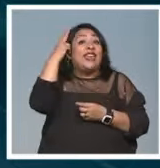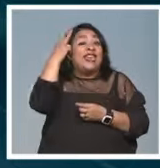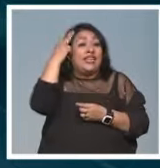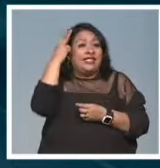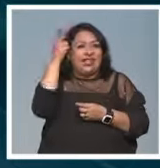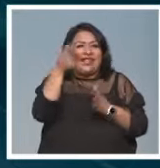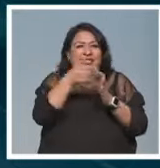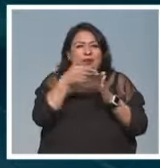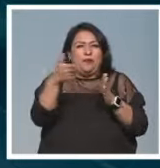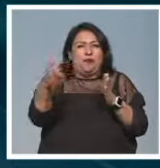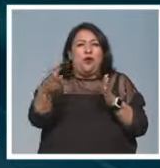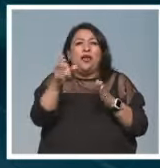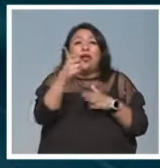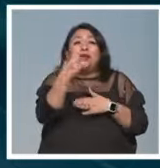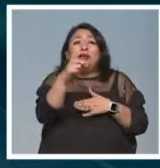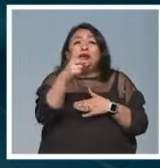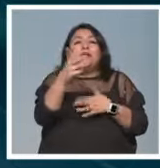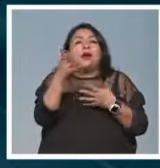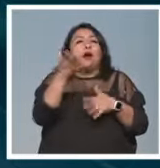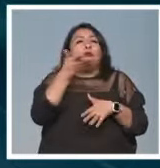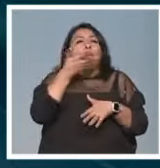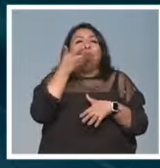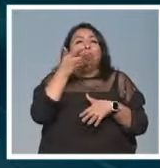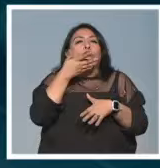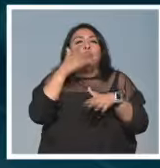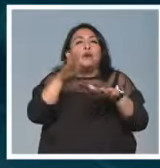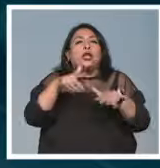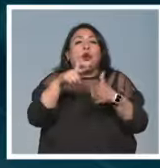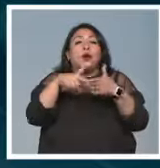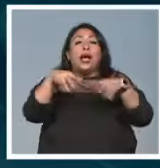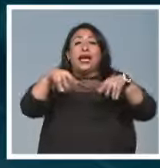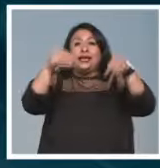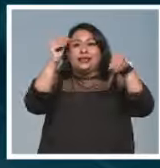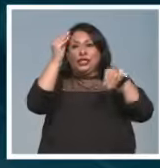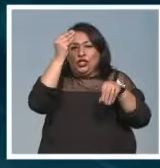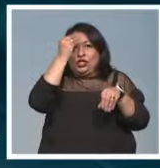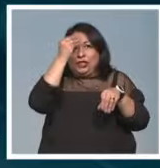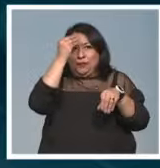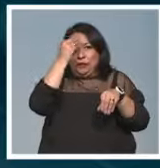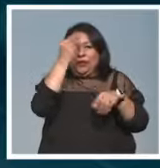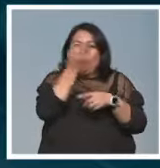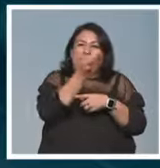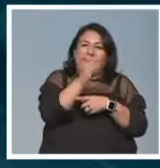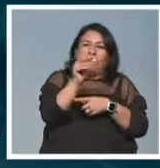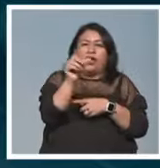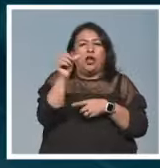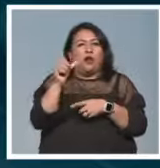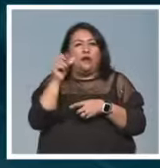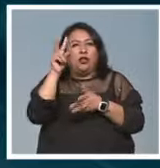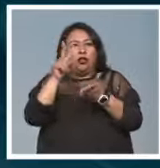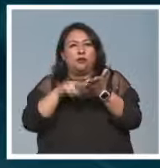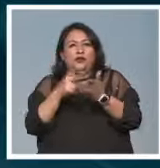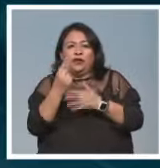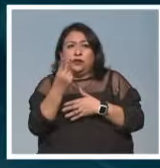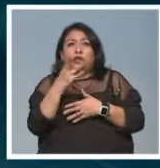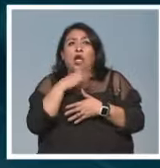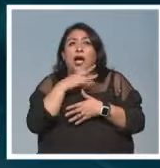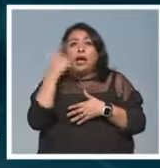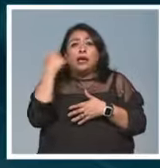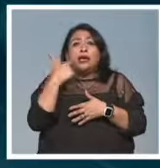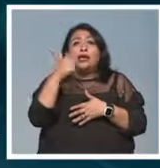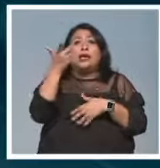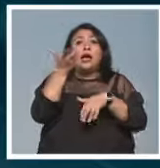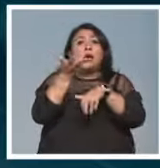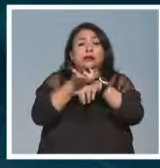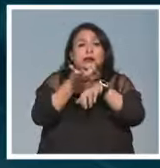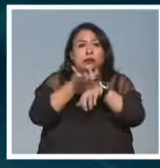En la temporada decembrina realizarán su ya tradicional espectáculo en el Castillo de Chapultepec y entre febrero y abril de 2025 ofrecerán una gira por